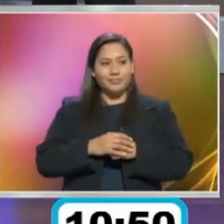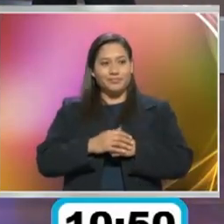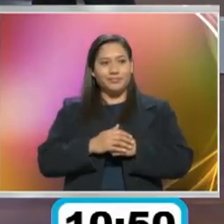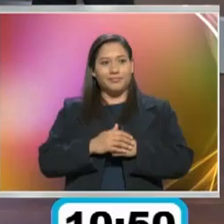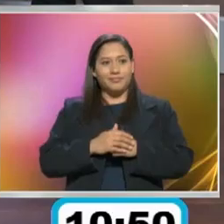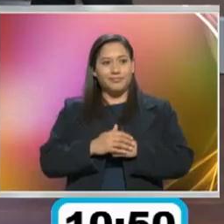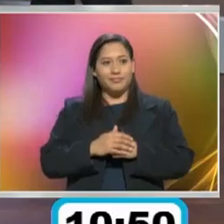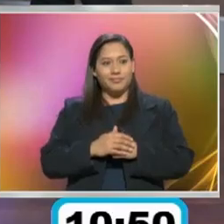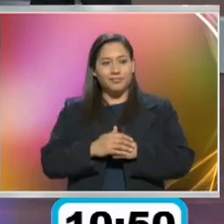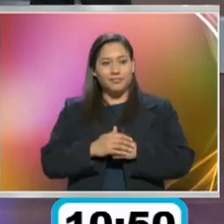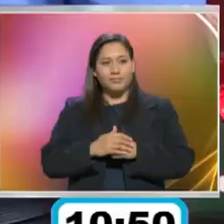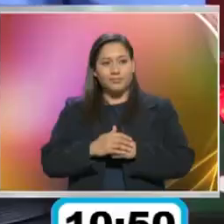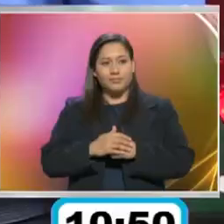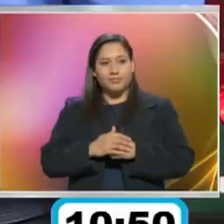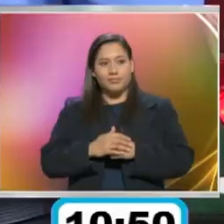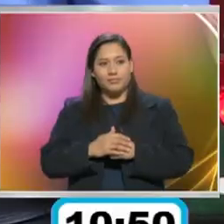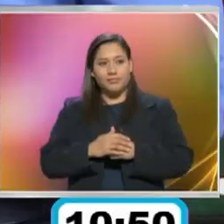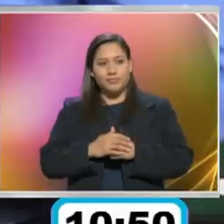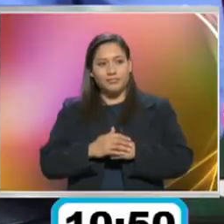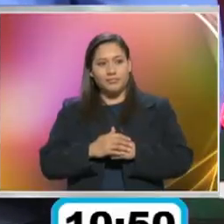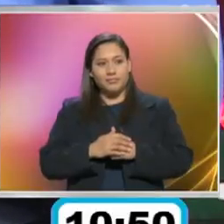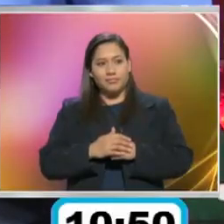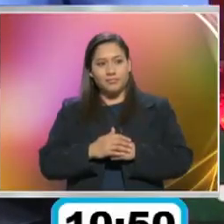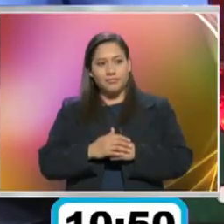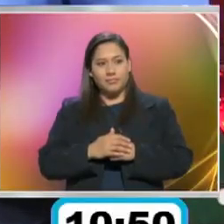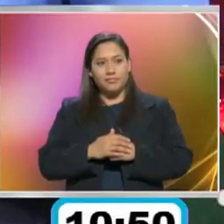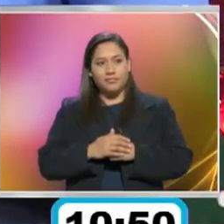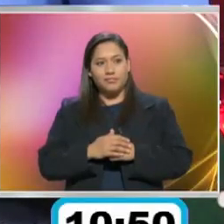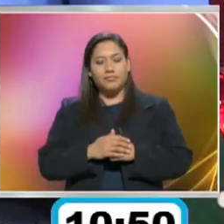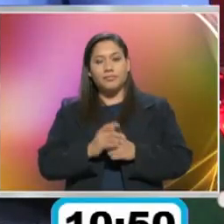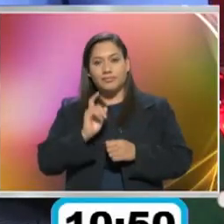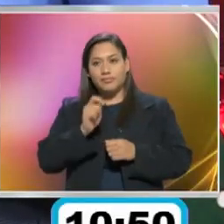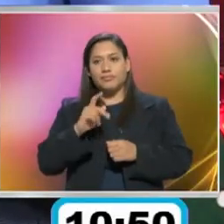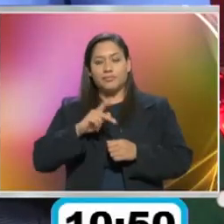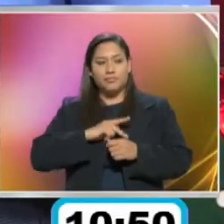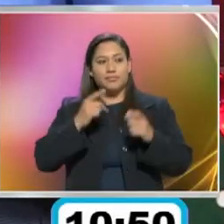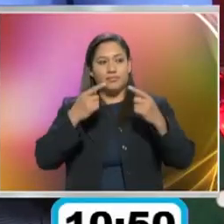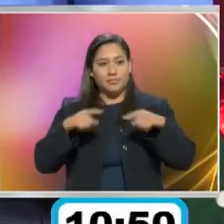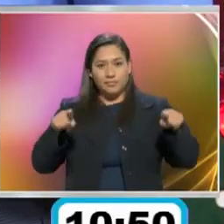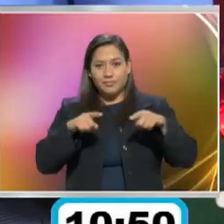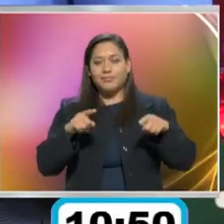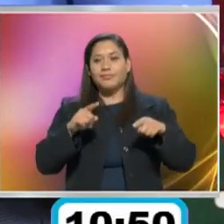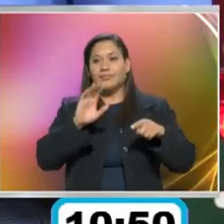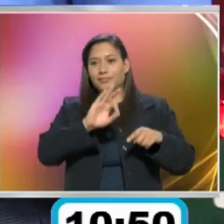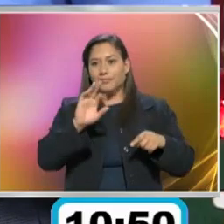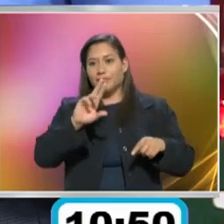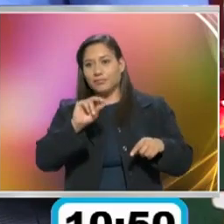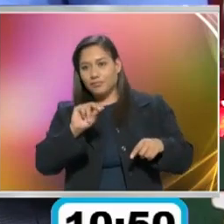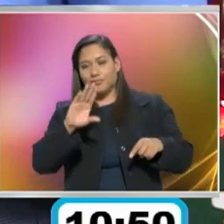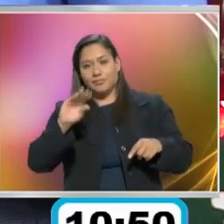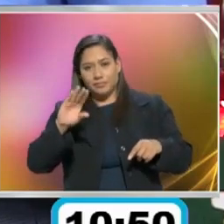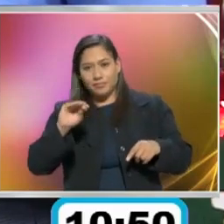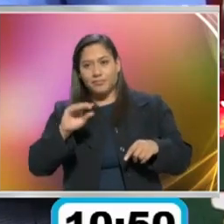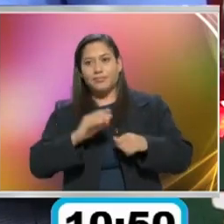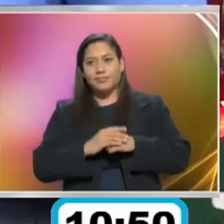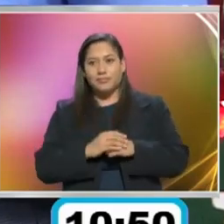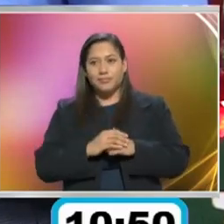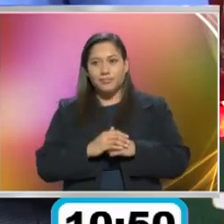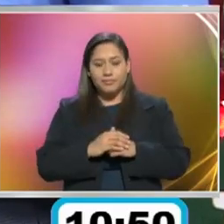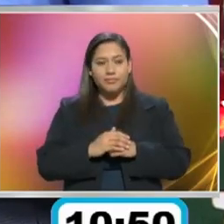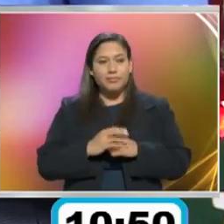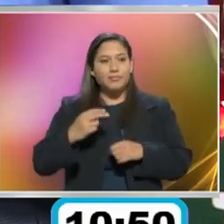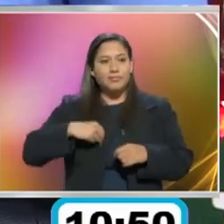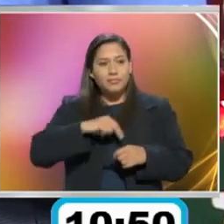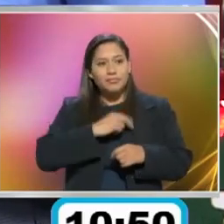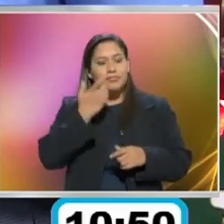adelante. Perdón, sí, claro. Es que básicamente nuestra influencia es el músico, la música de los 80, los 90. Es donde quisimos sacar